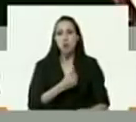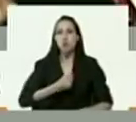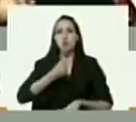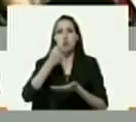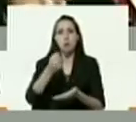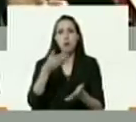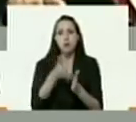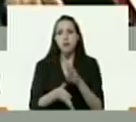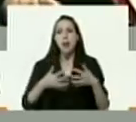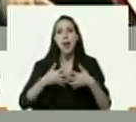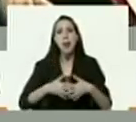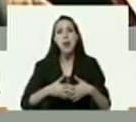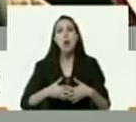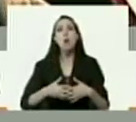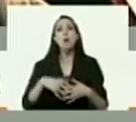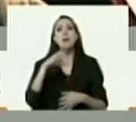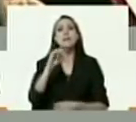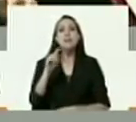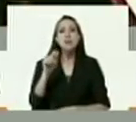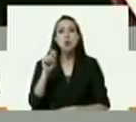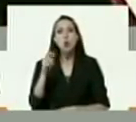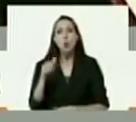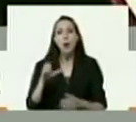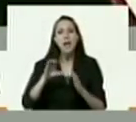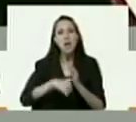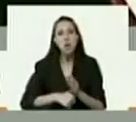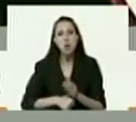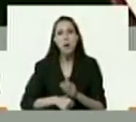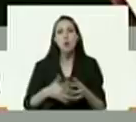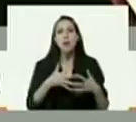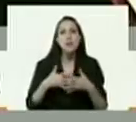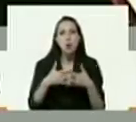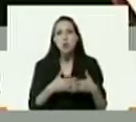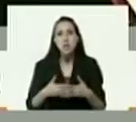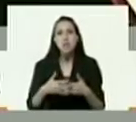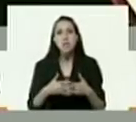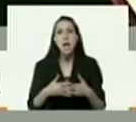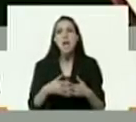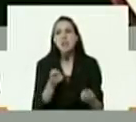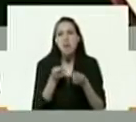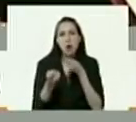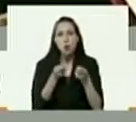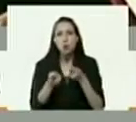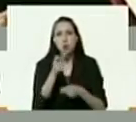nuestra empresa, que se robaron en Estados Unidos y si supuestamente la pusieron bajo control de